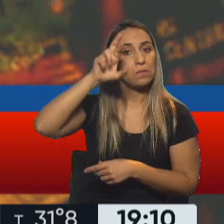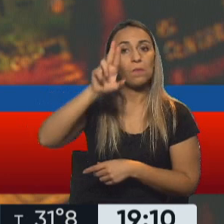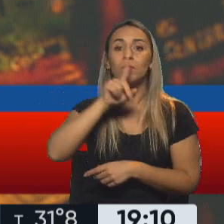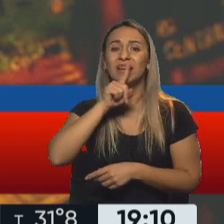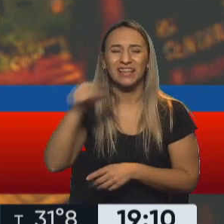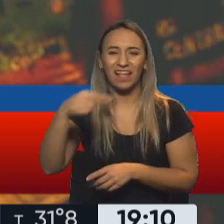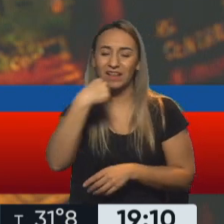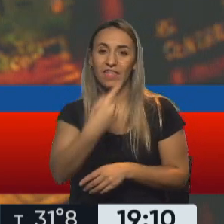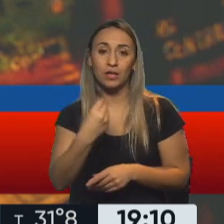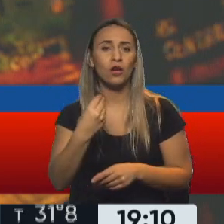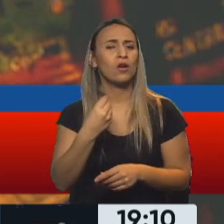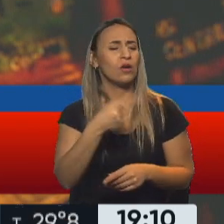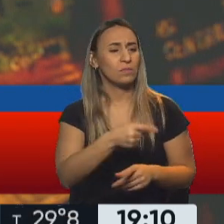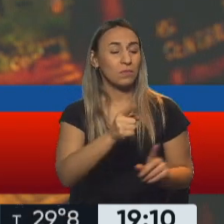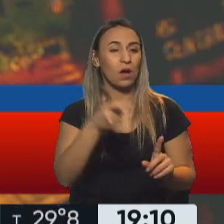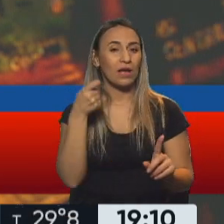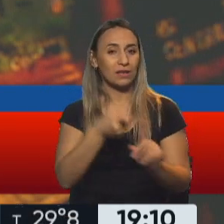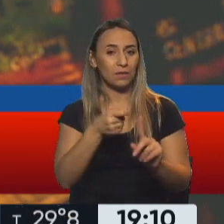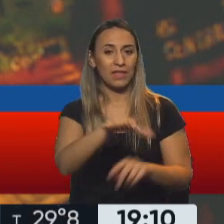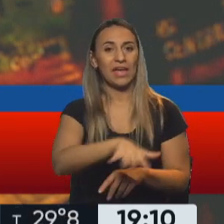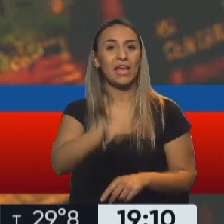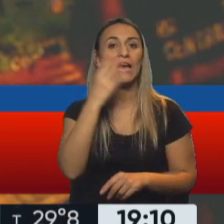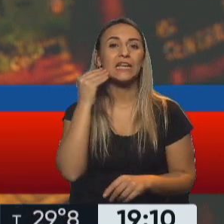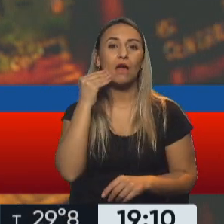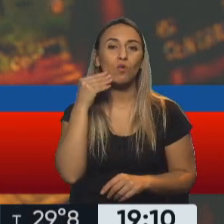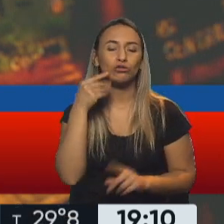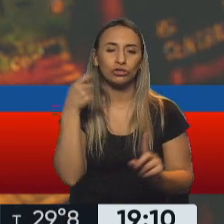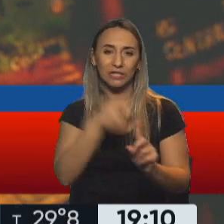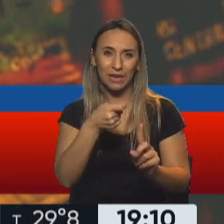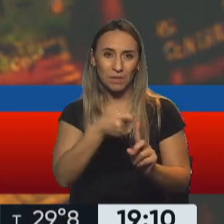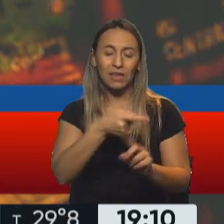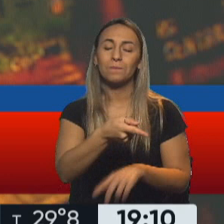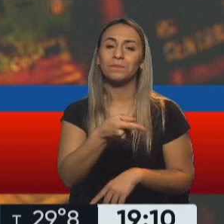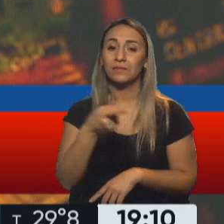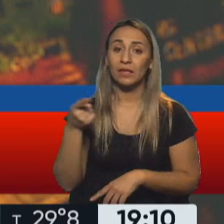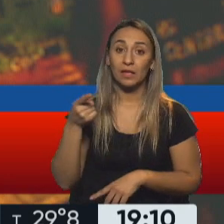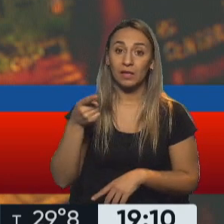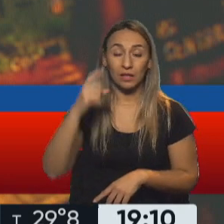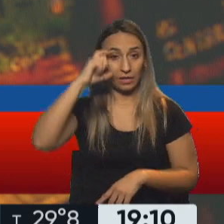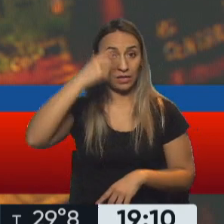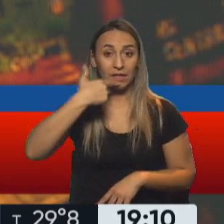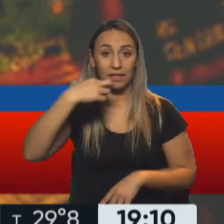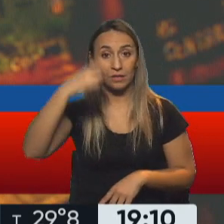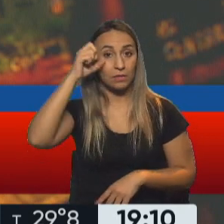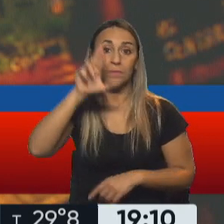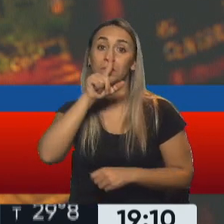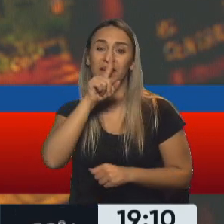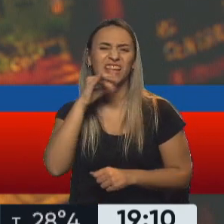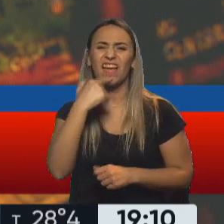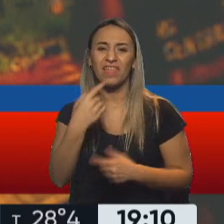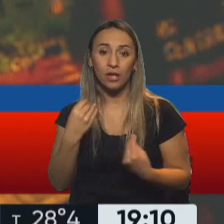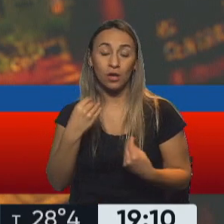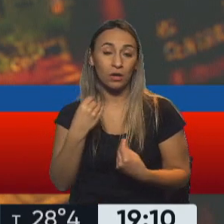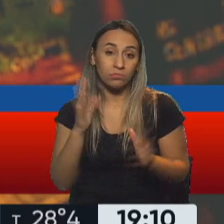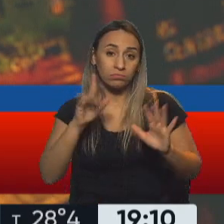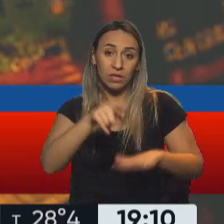a propósito de ese crimen en Ramos Mejía, explicaba su parecer diciendo, había cumplido su condena,